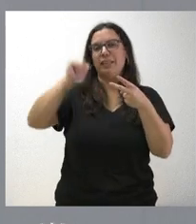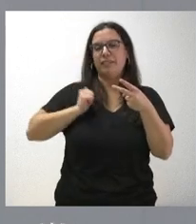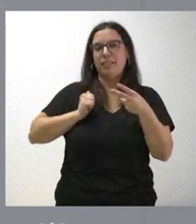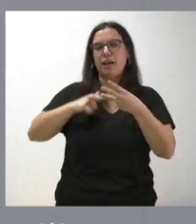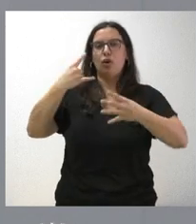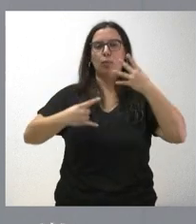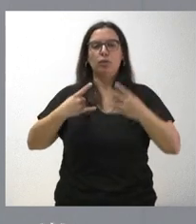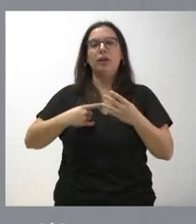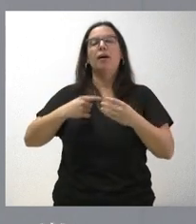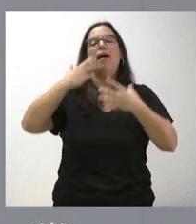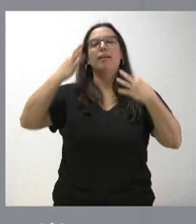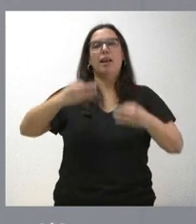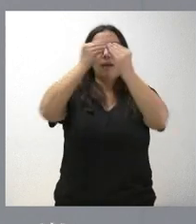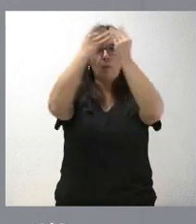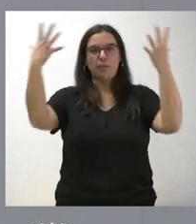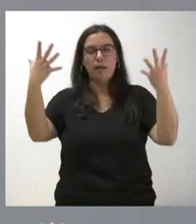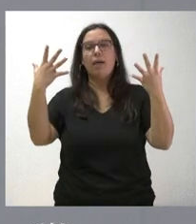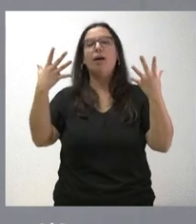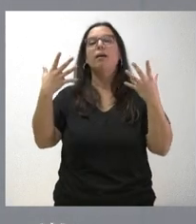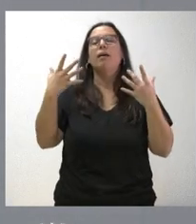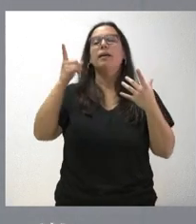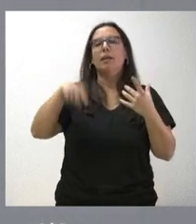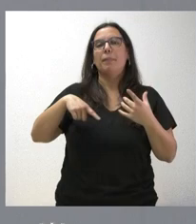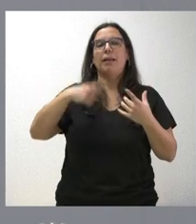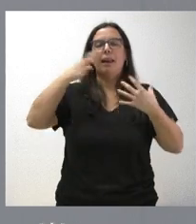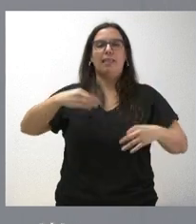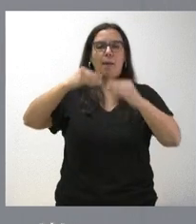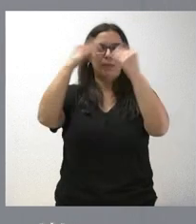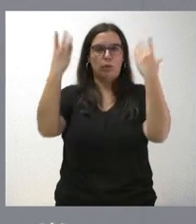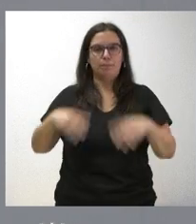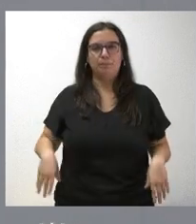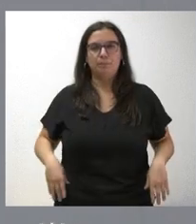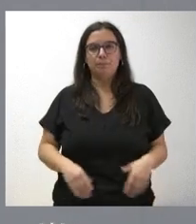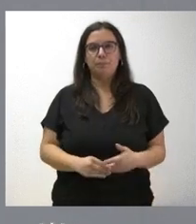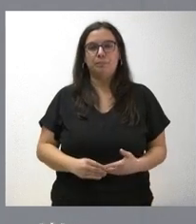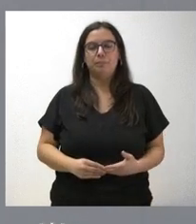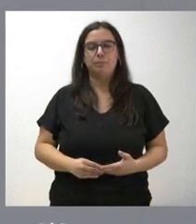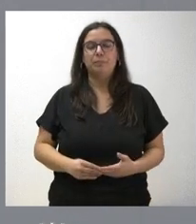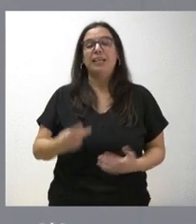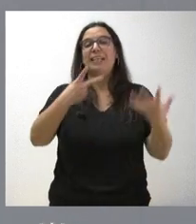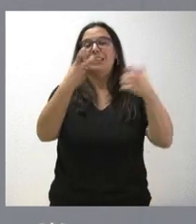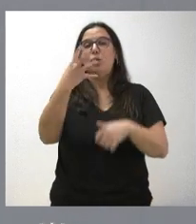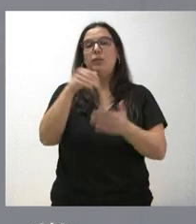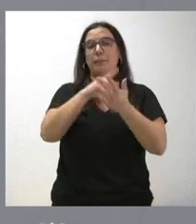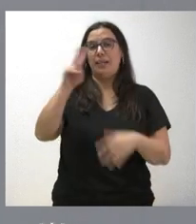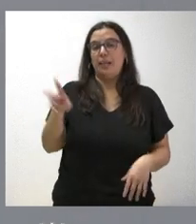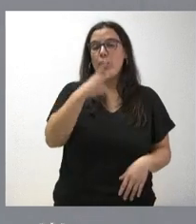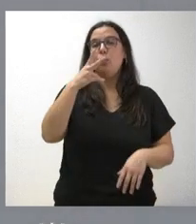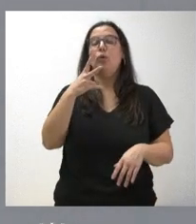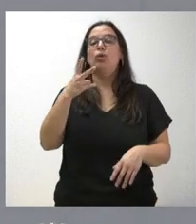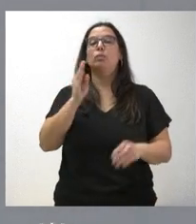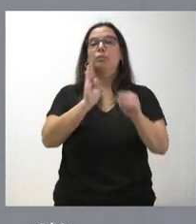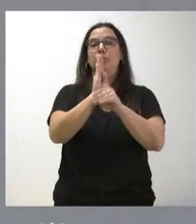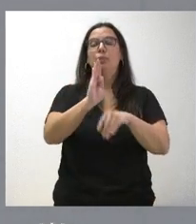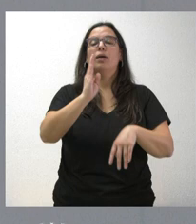aumentada los gemelos digitales y la realidad virtual 750,000 es la aportación al ayuntamiento de Santa